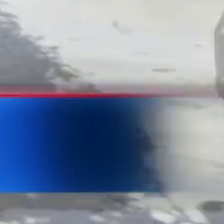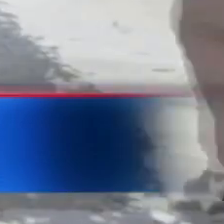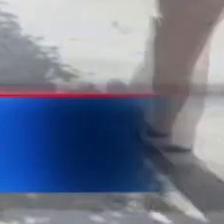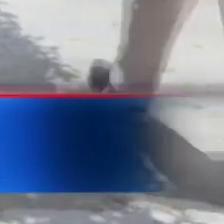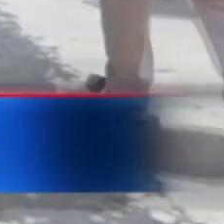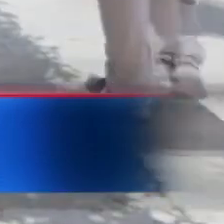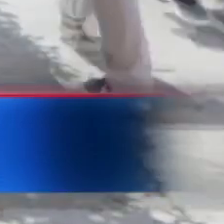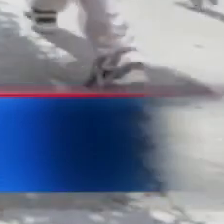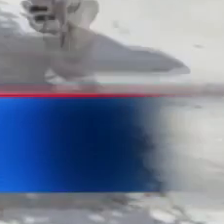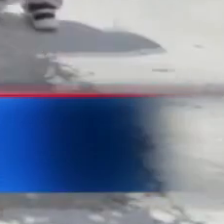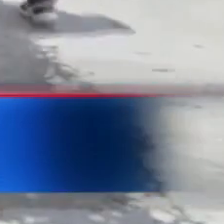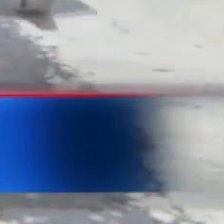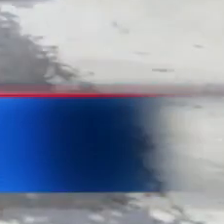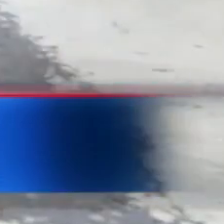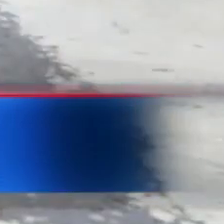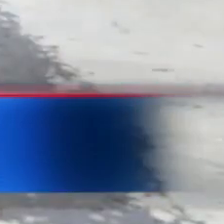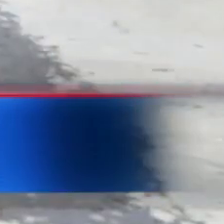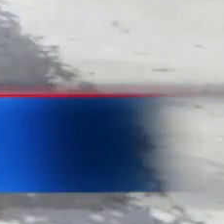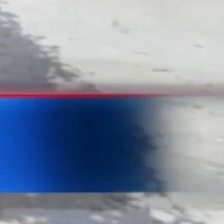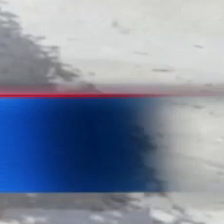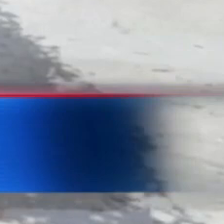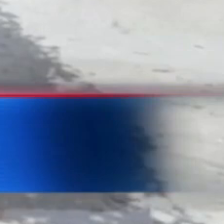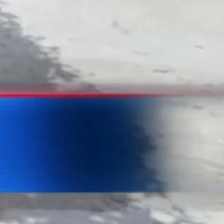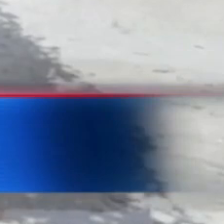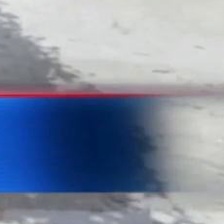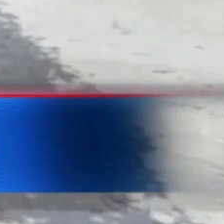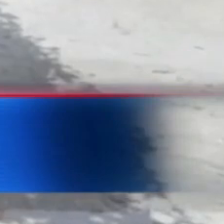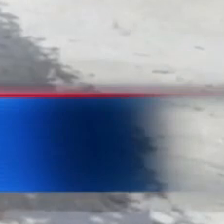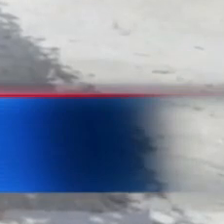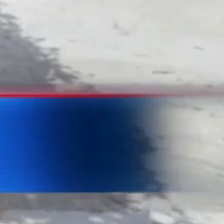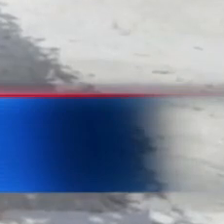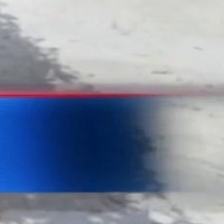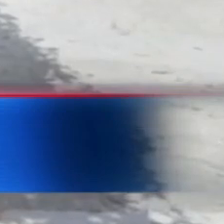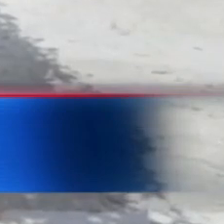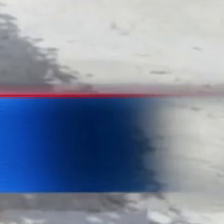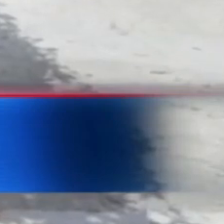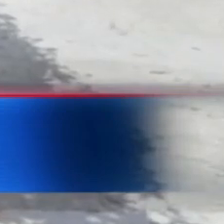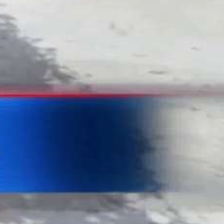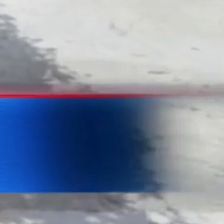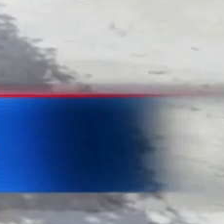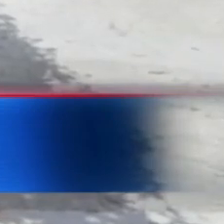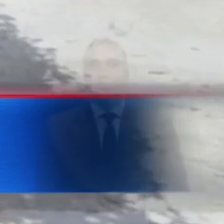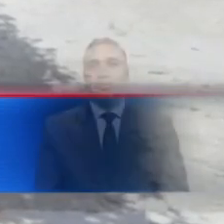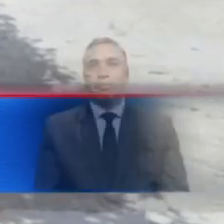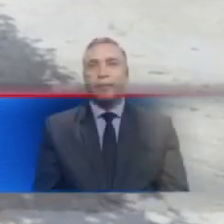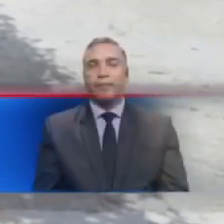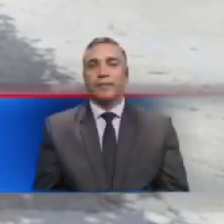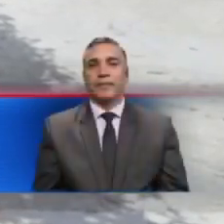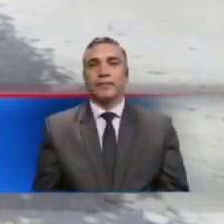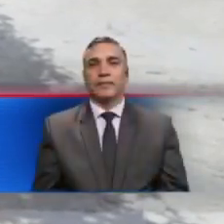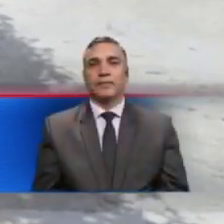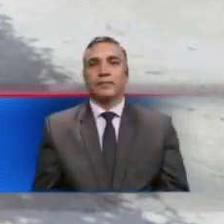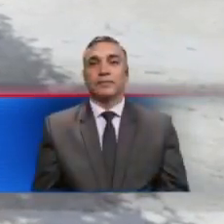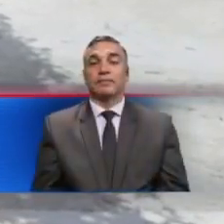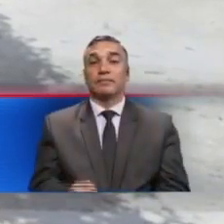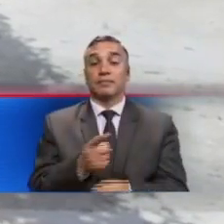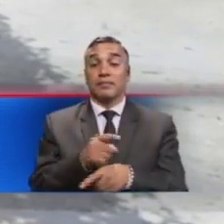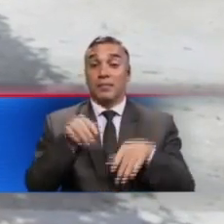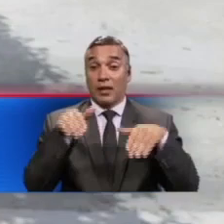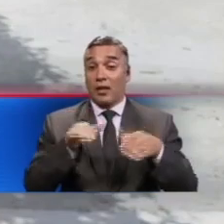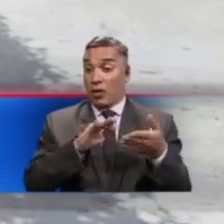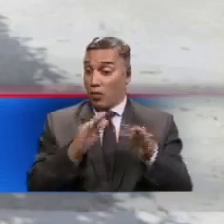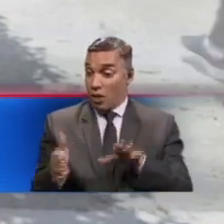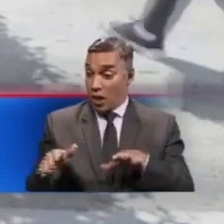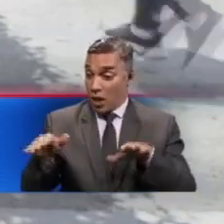adulto. Lo que pasa es que estos animales habían atacado primeramente a un perro. Del perro que lo atacaron, lo habían muerto al